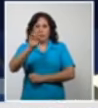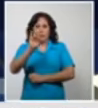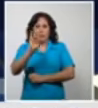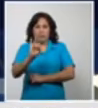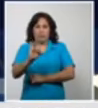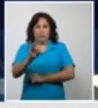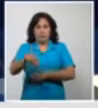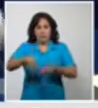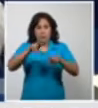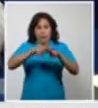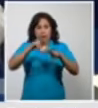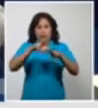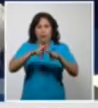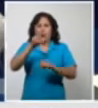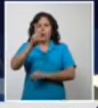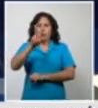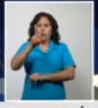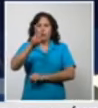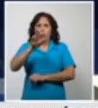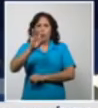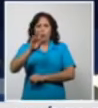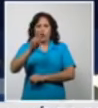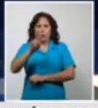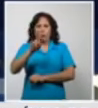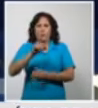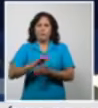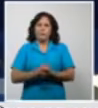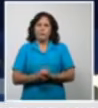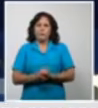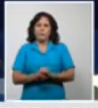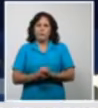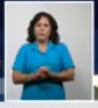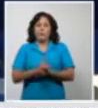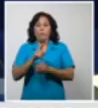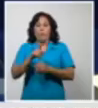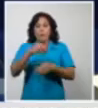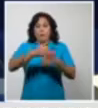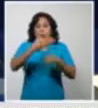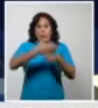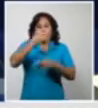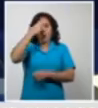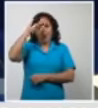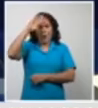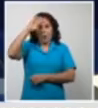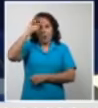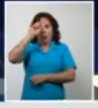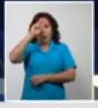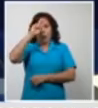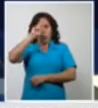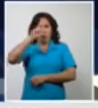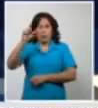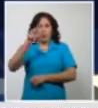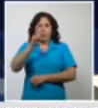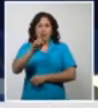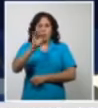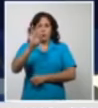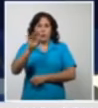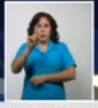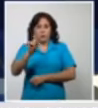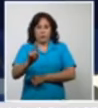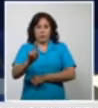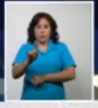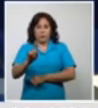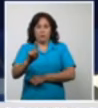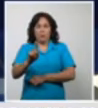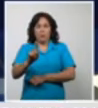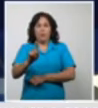Habana, 282. En el de Santiago de Cuba, 281. En el